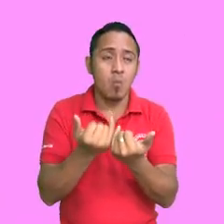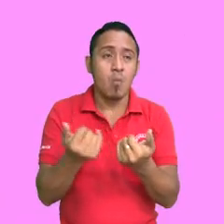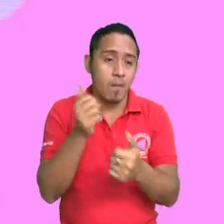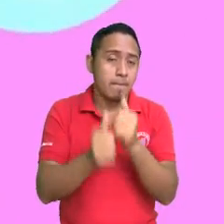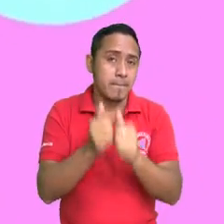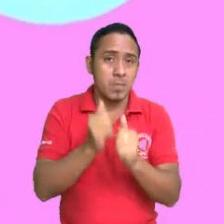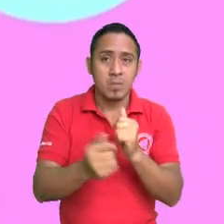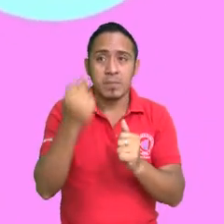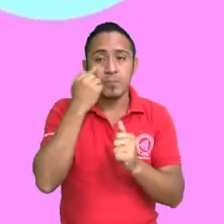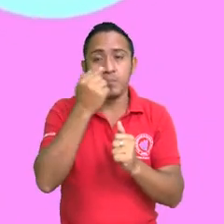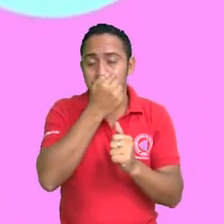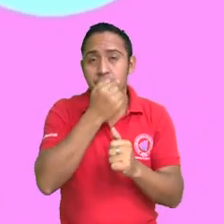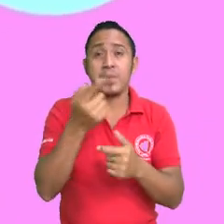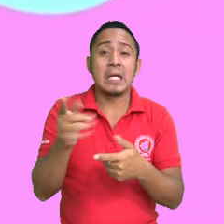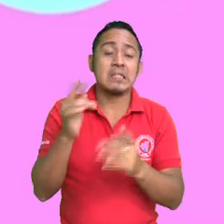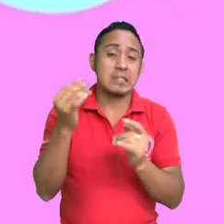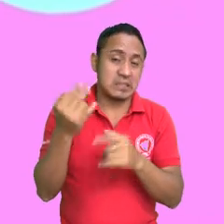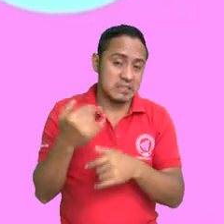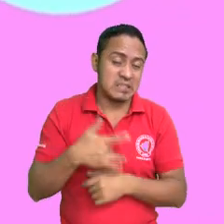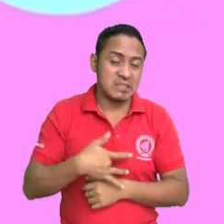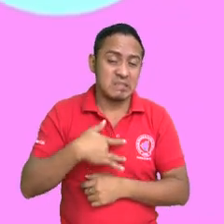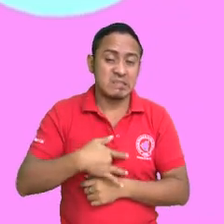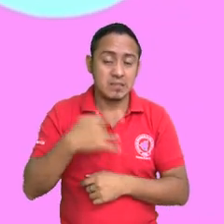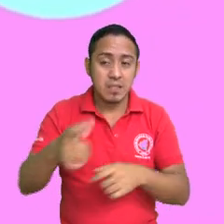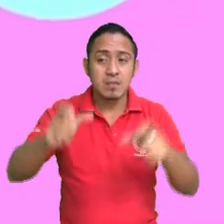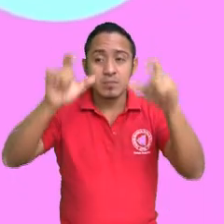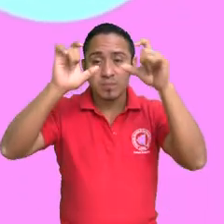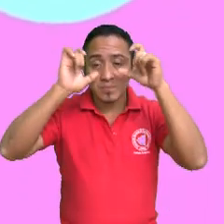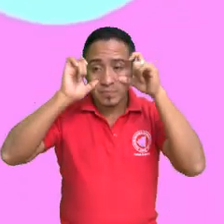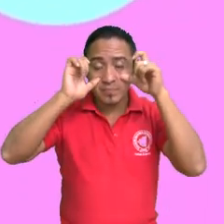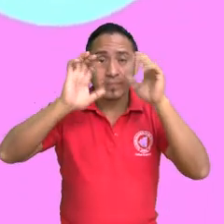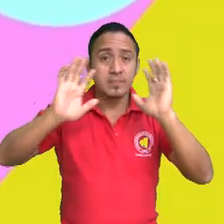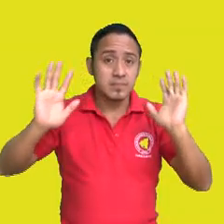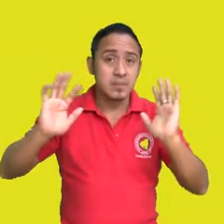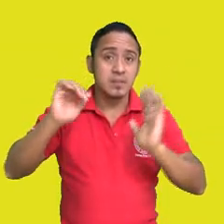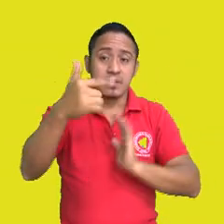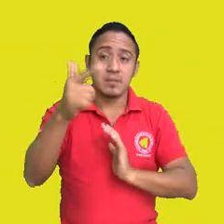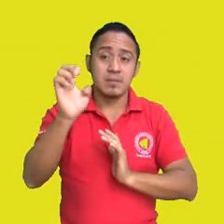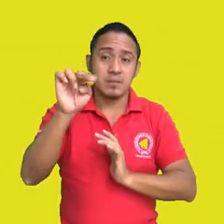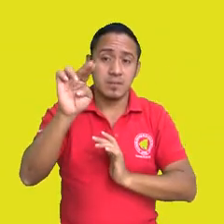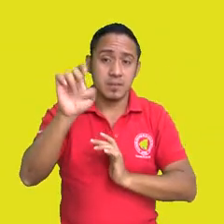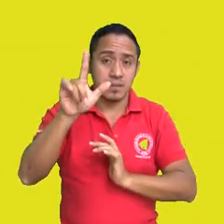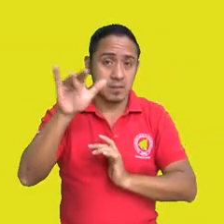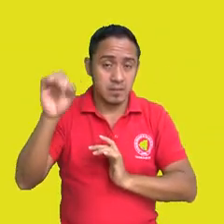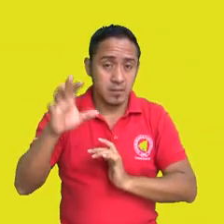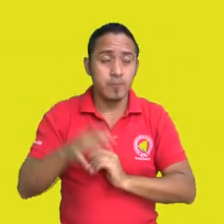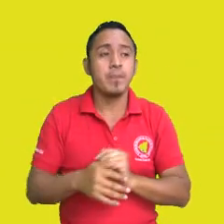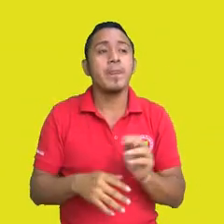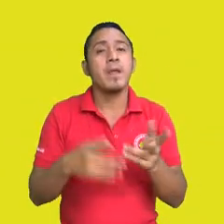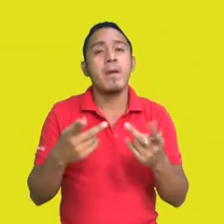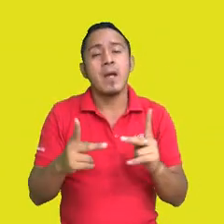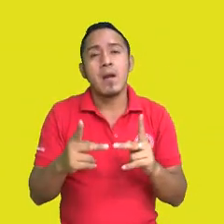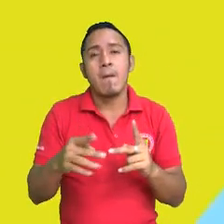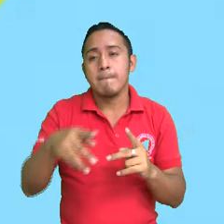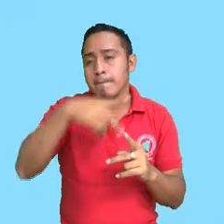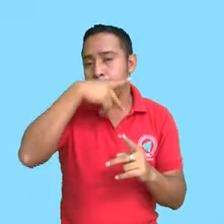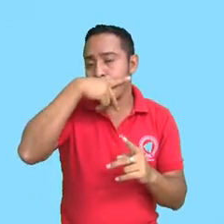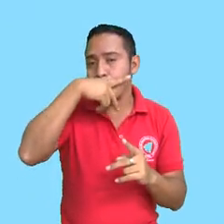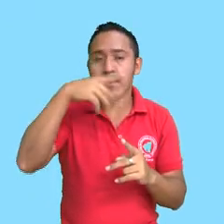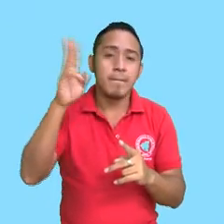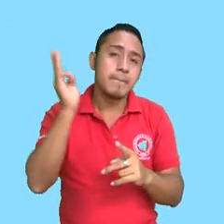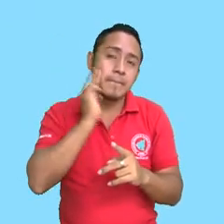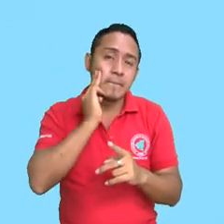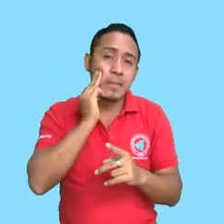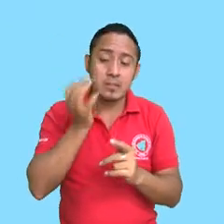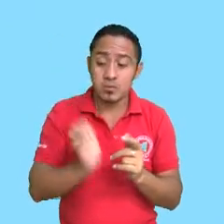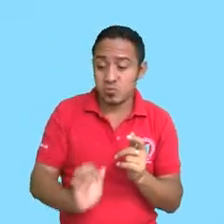genético donde ellos tengan la necesidad de usar lentes a edades muy tempranas, especialmente si los padres comenzaron